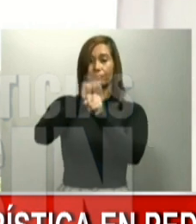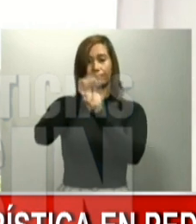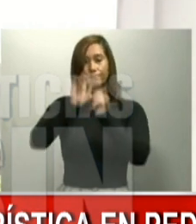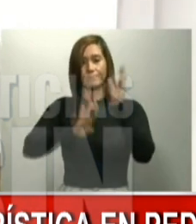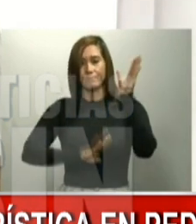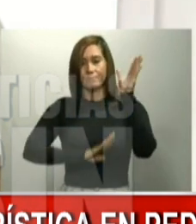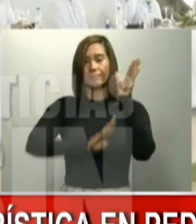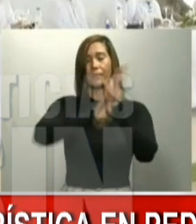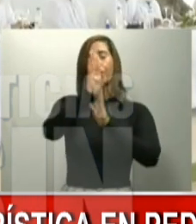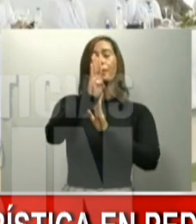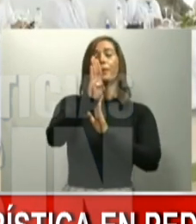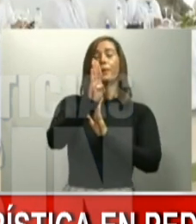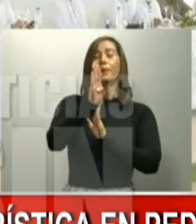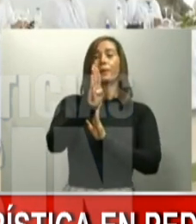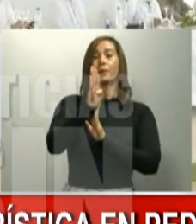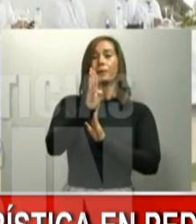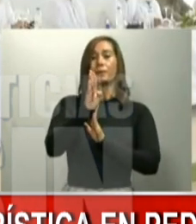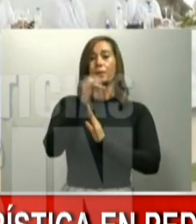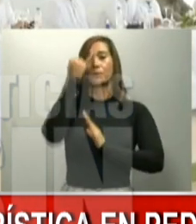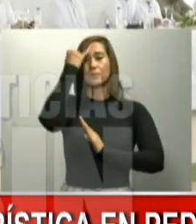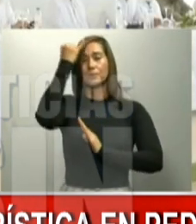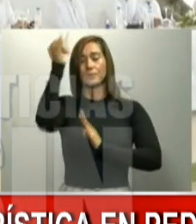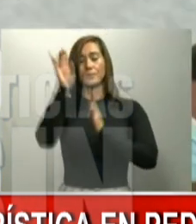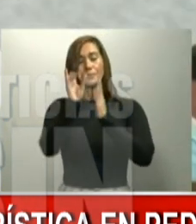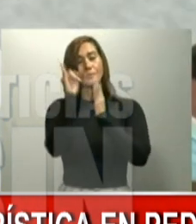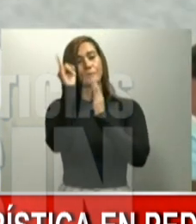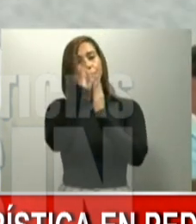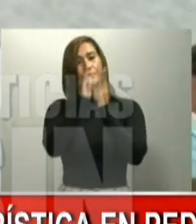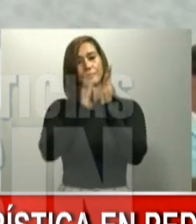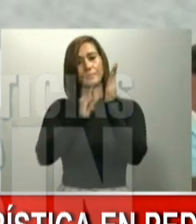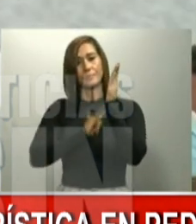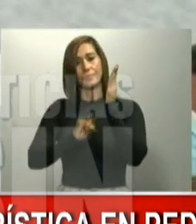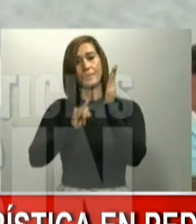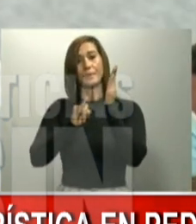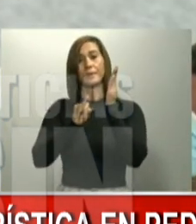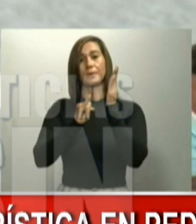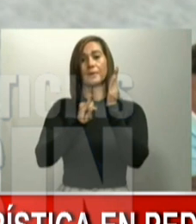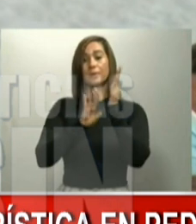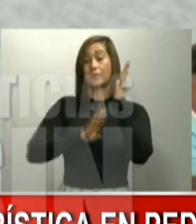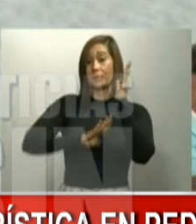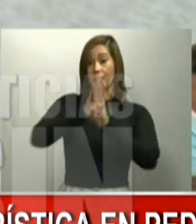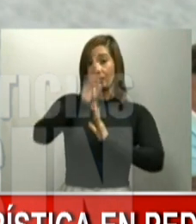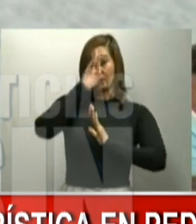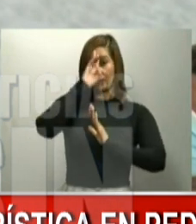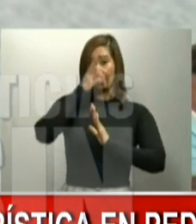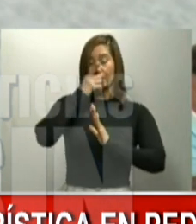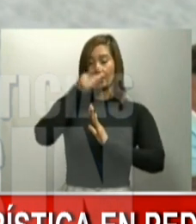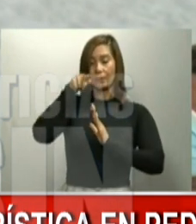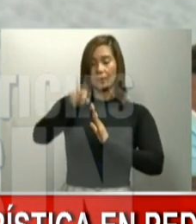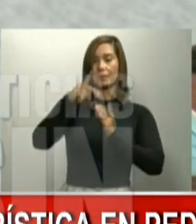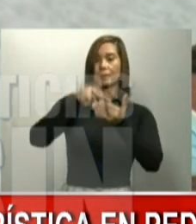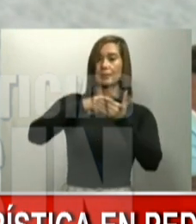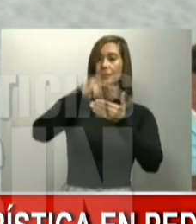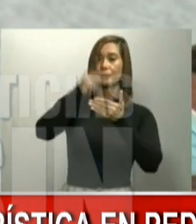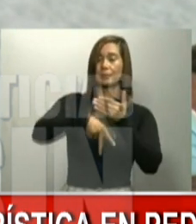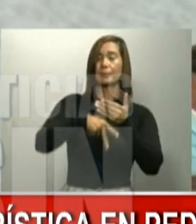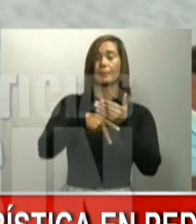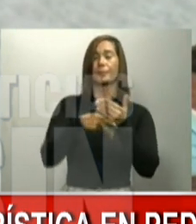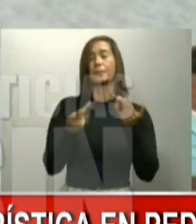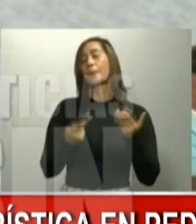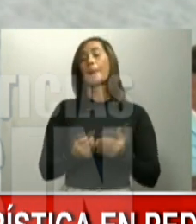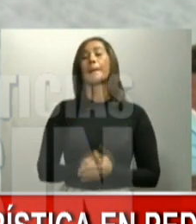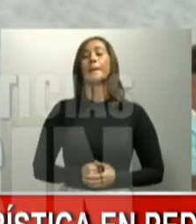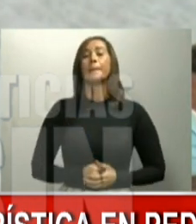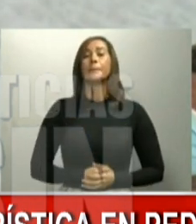desde nuestro diseño de desarrollo de la República Dominicana. Este va a ser uno de los puntos que va